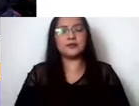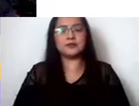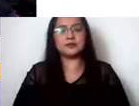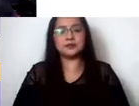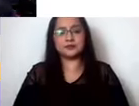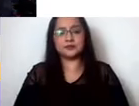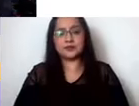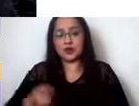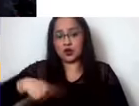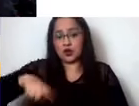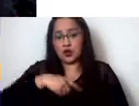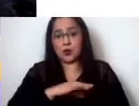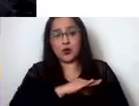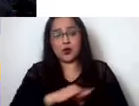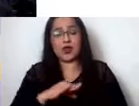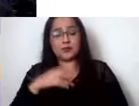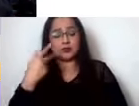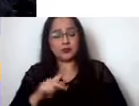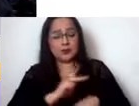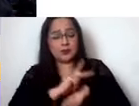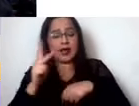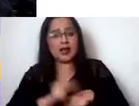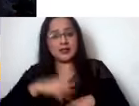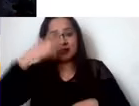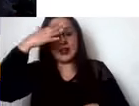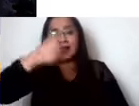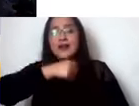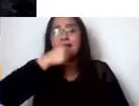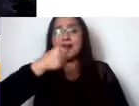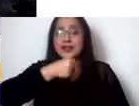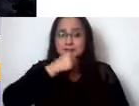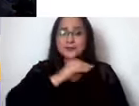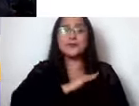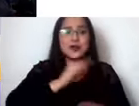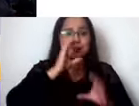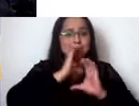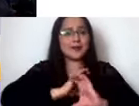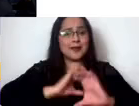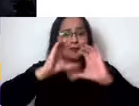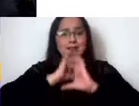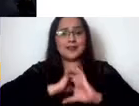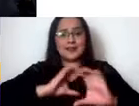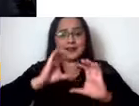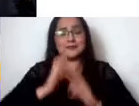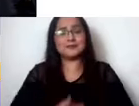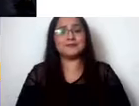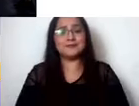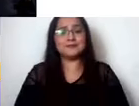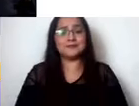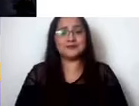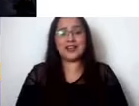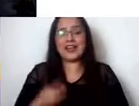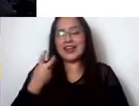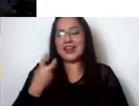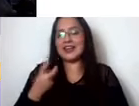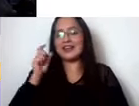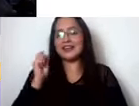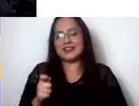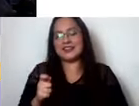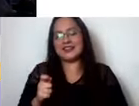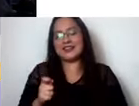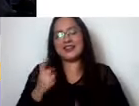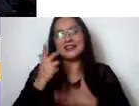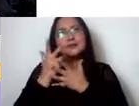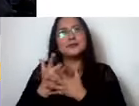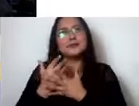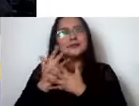un país de ancianas y ancianos que cantan. Eso es como esperanzador,